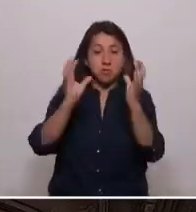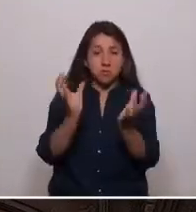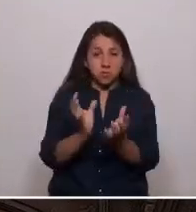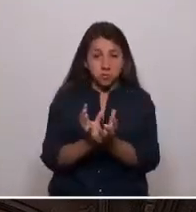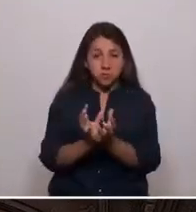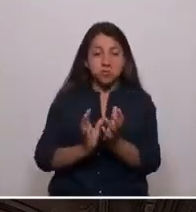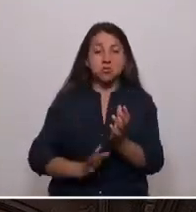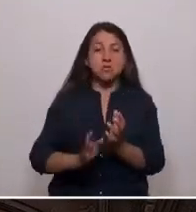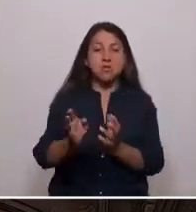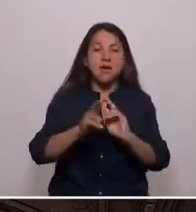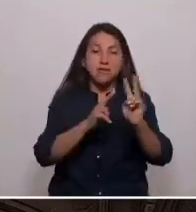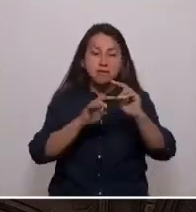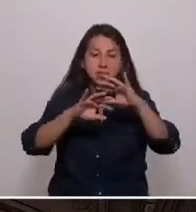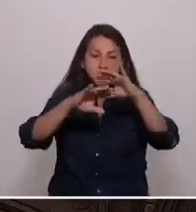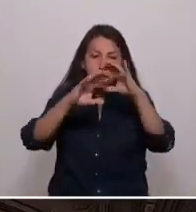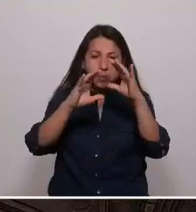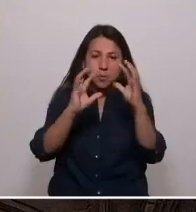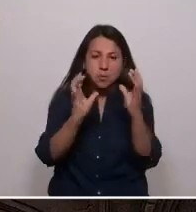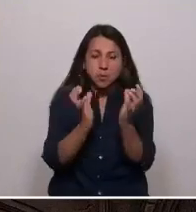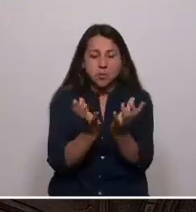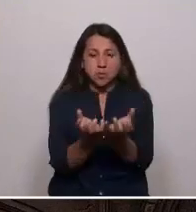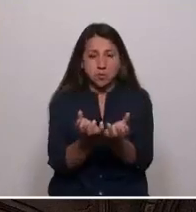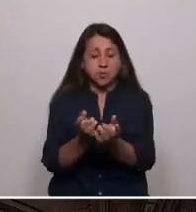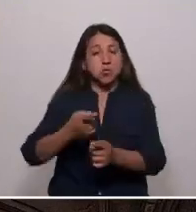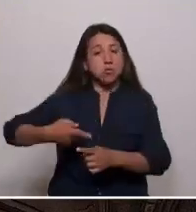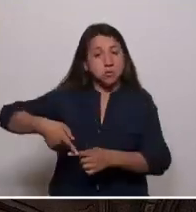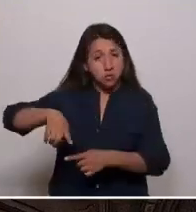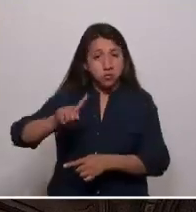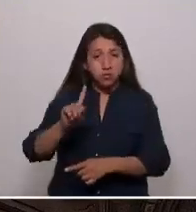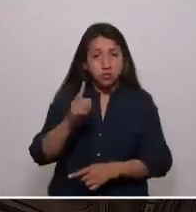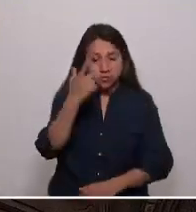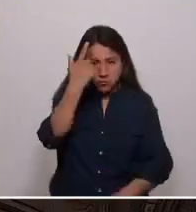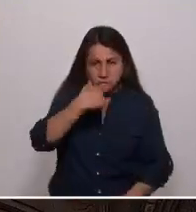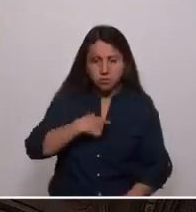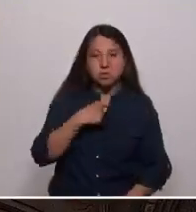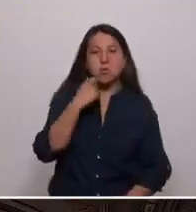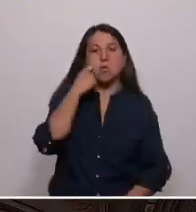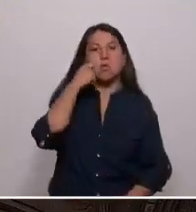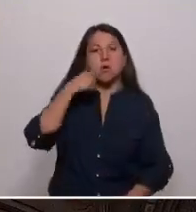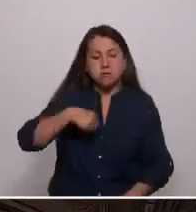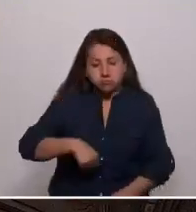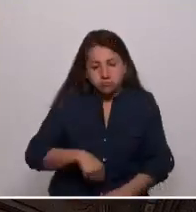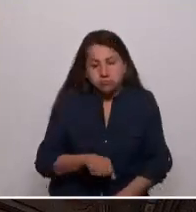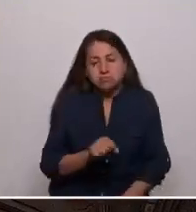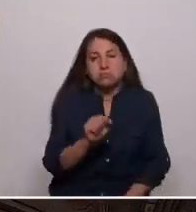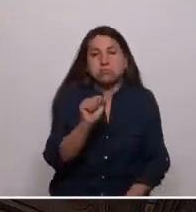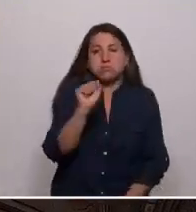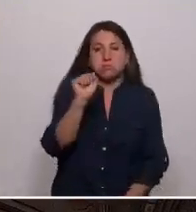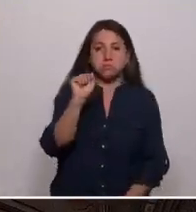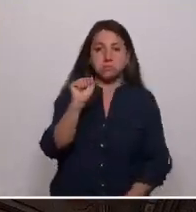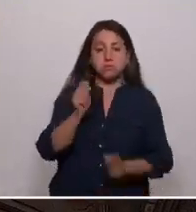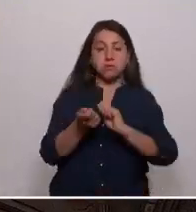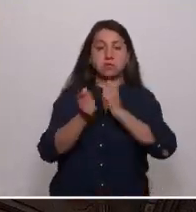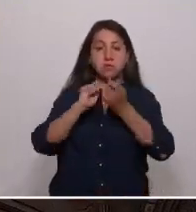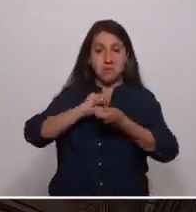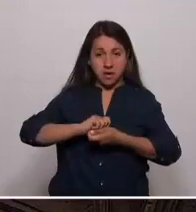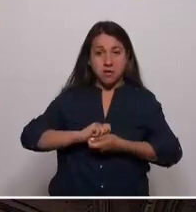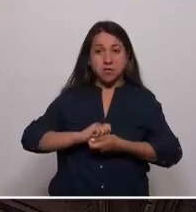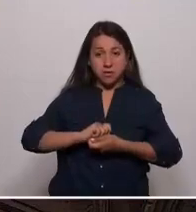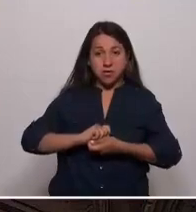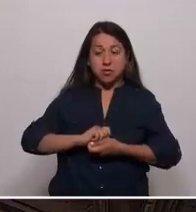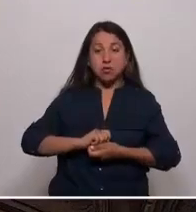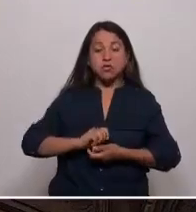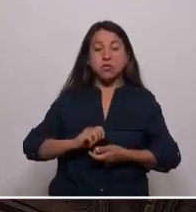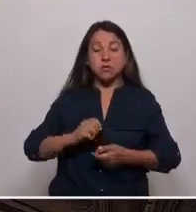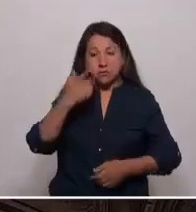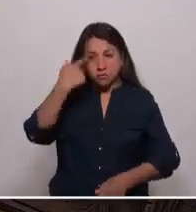formación. Con el tiempo, algunos cobraron forma de seres humanos, se transformaron en She, y otros se quedaron de